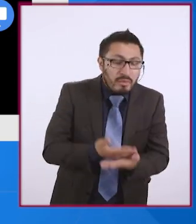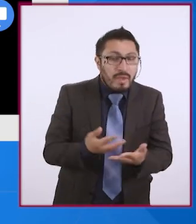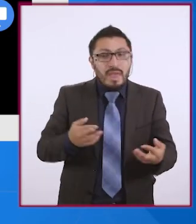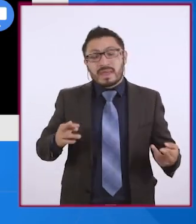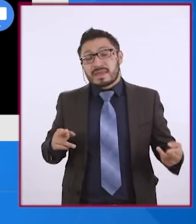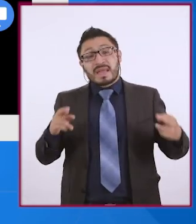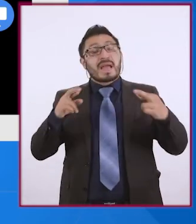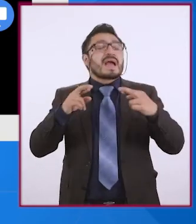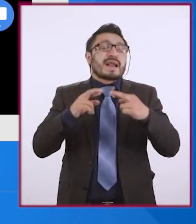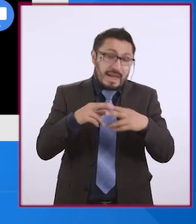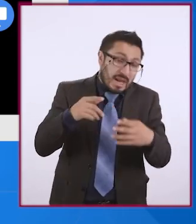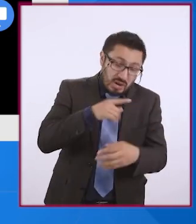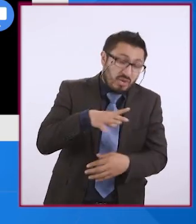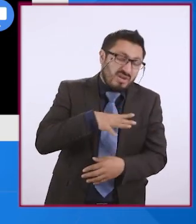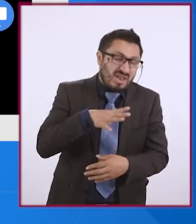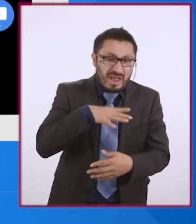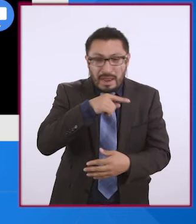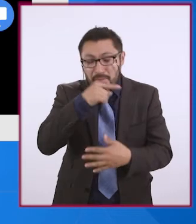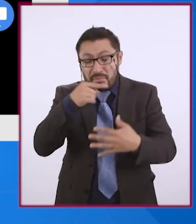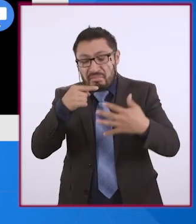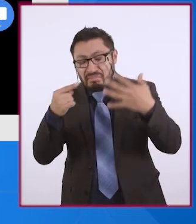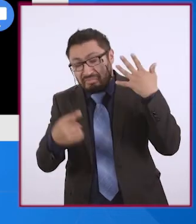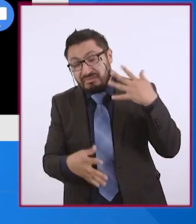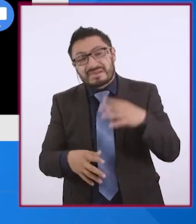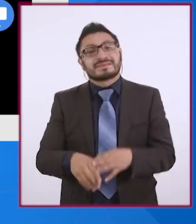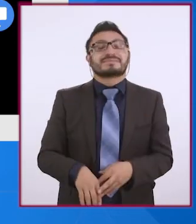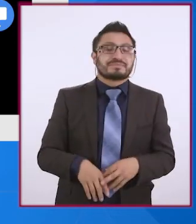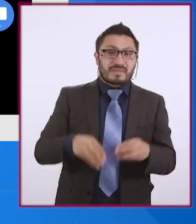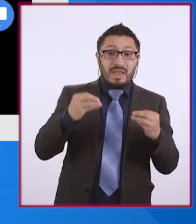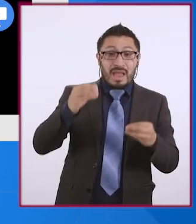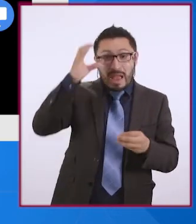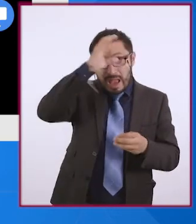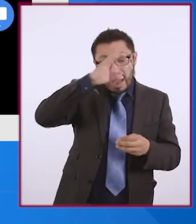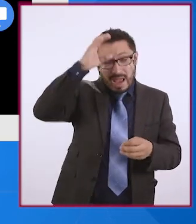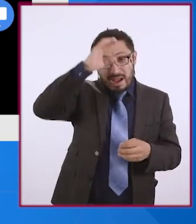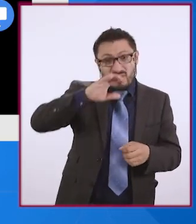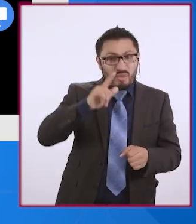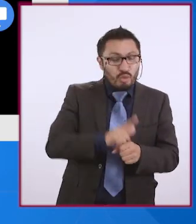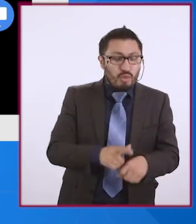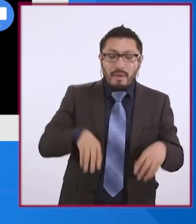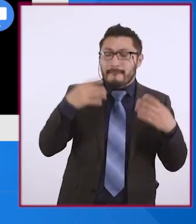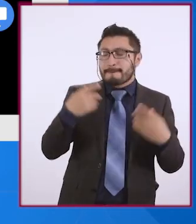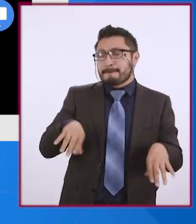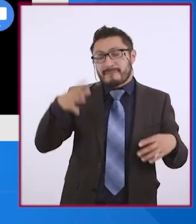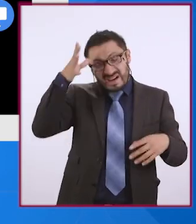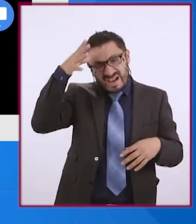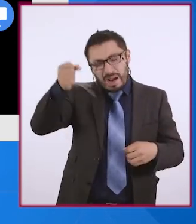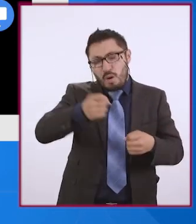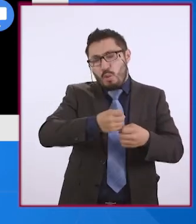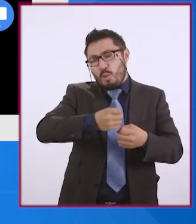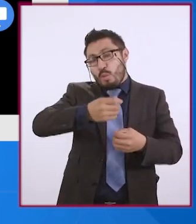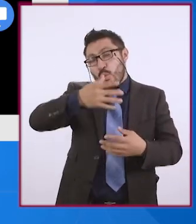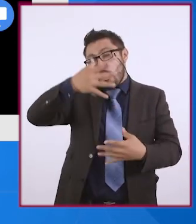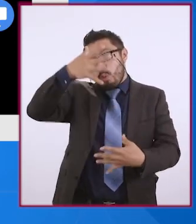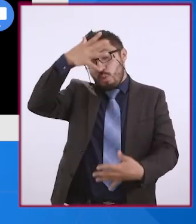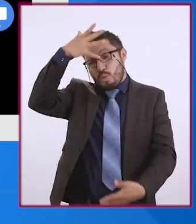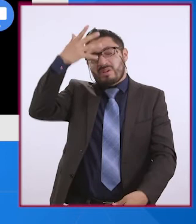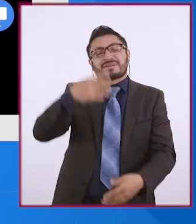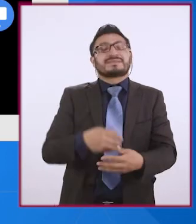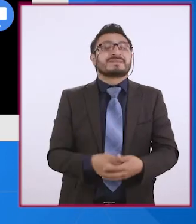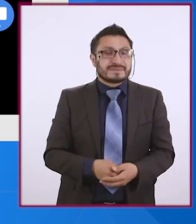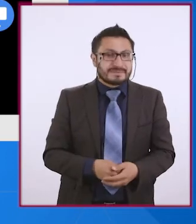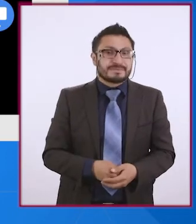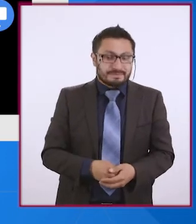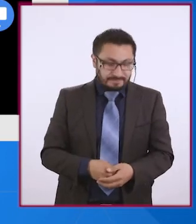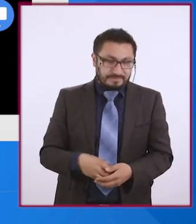religiones que se practican, de manera que es muy amplio el concepto de cultura en un sentido general. Bueno,